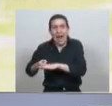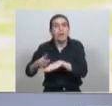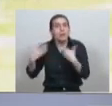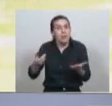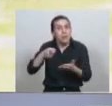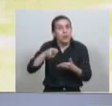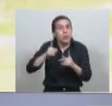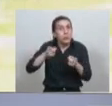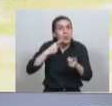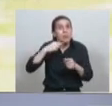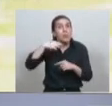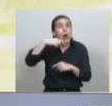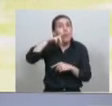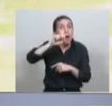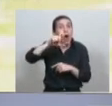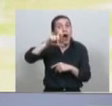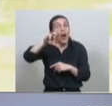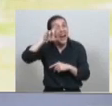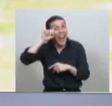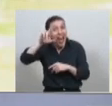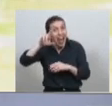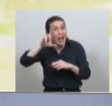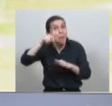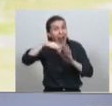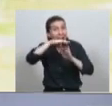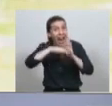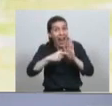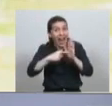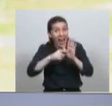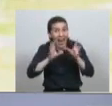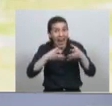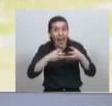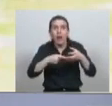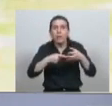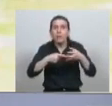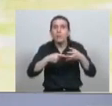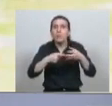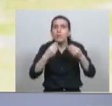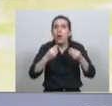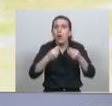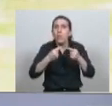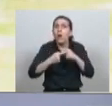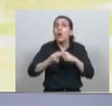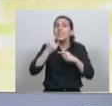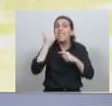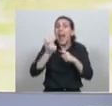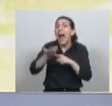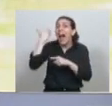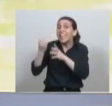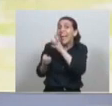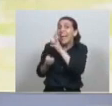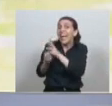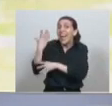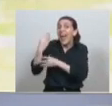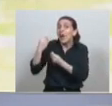manera le rompe o le madruga el anuncio sorpresivo que tenía previsto el